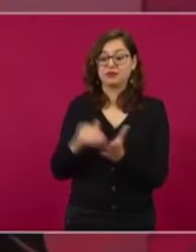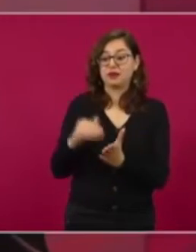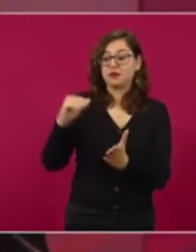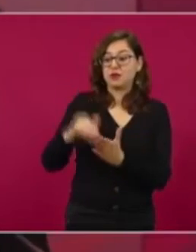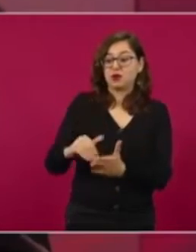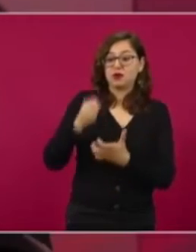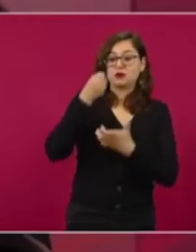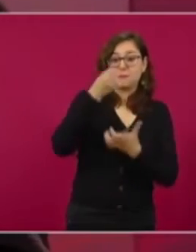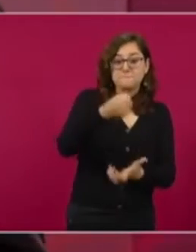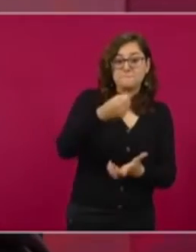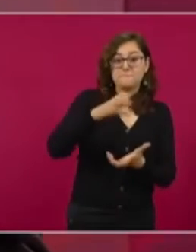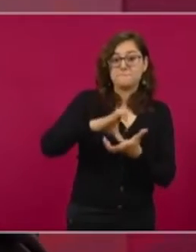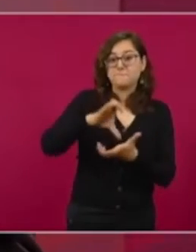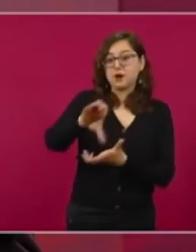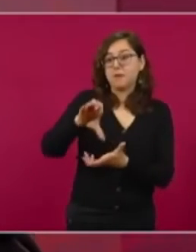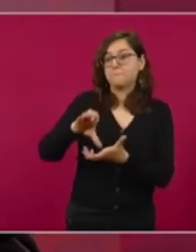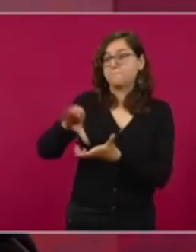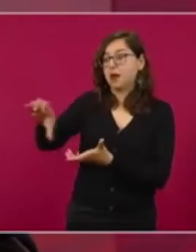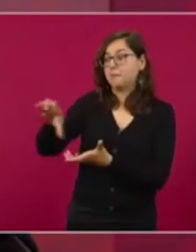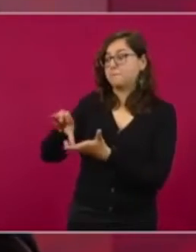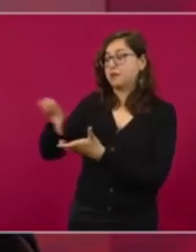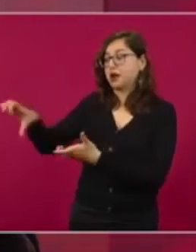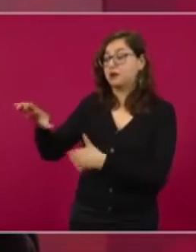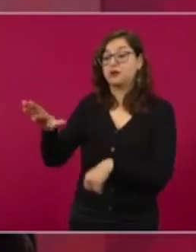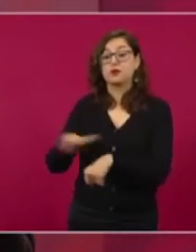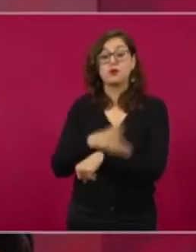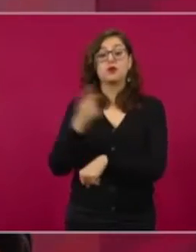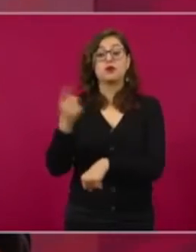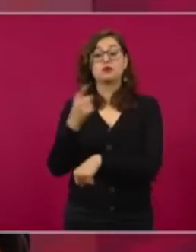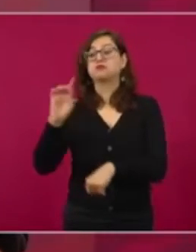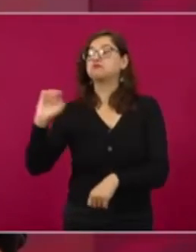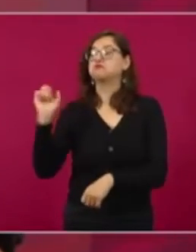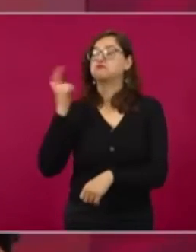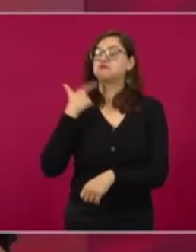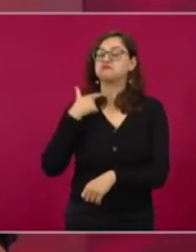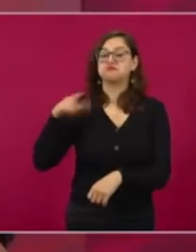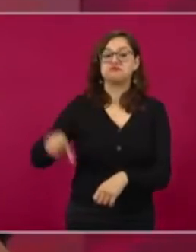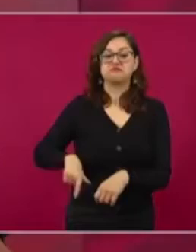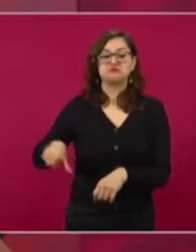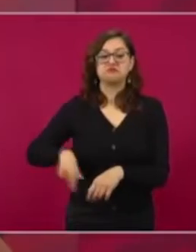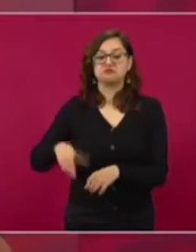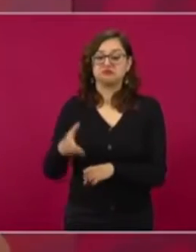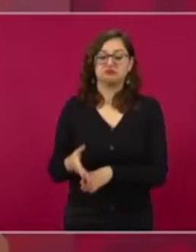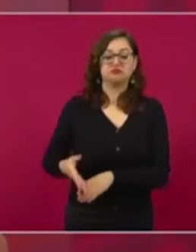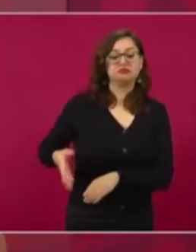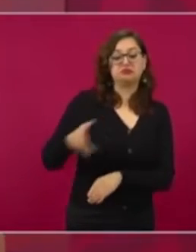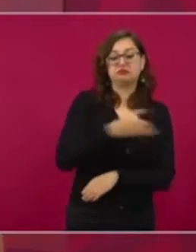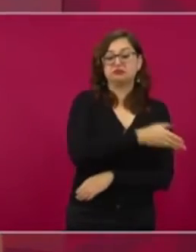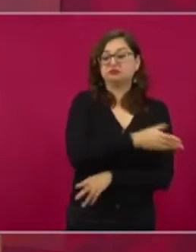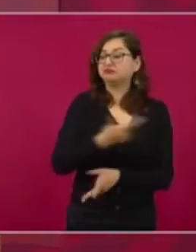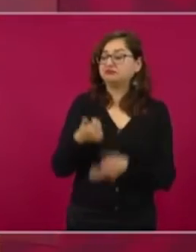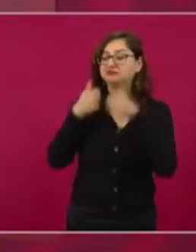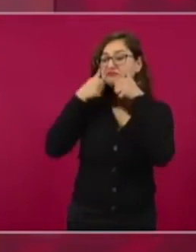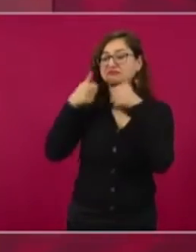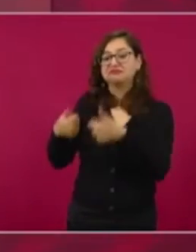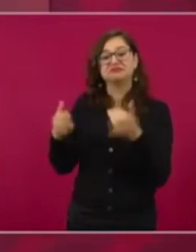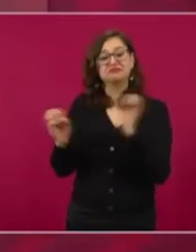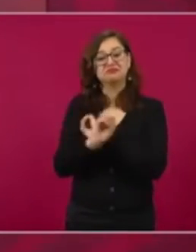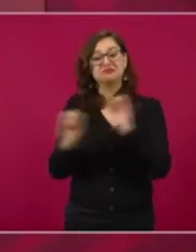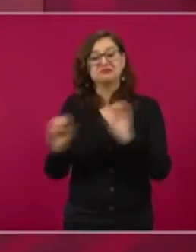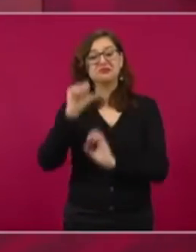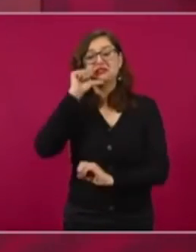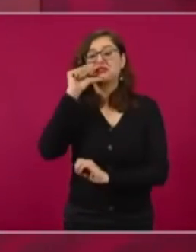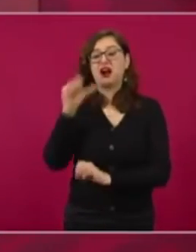las estaban dejando el abandono por completo. Es más, estaban vendiendo al interior de